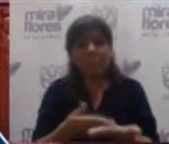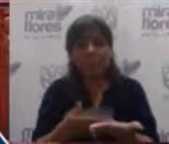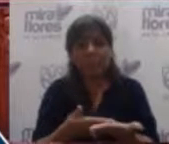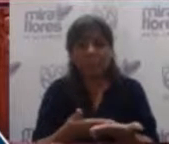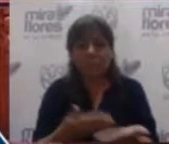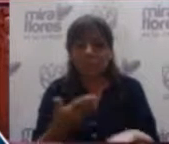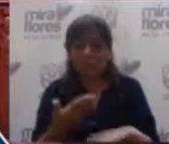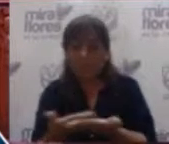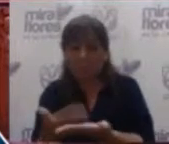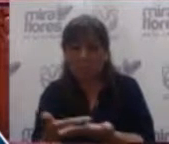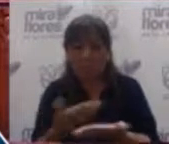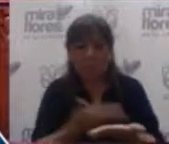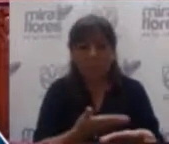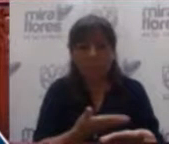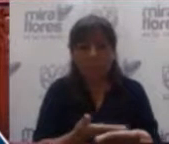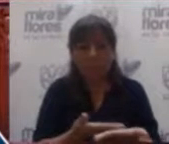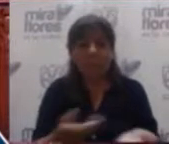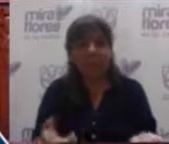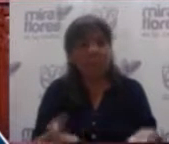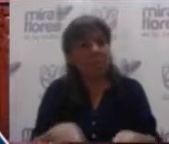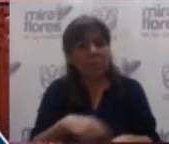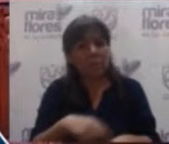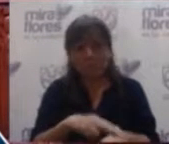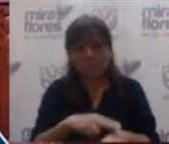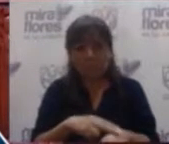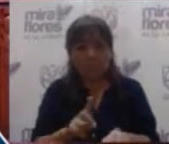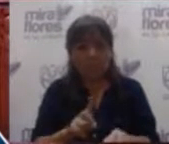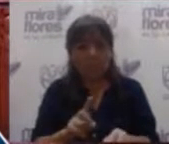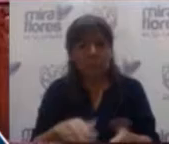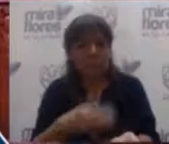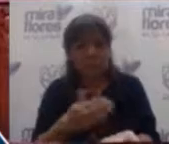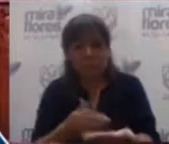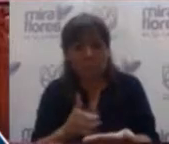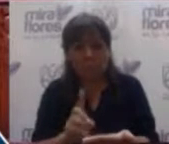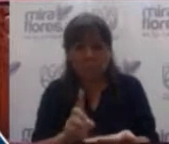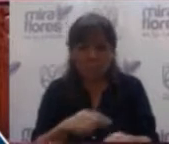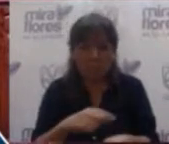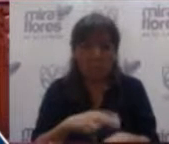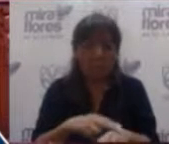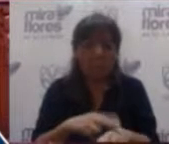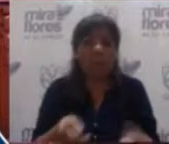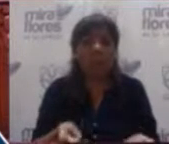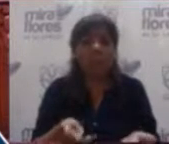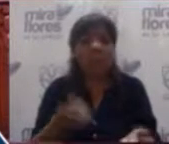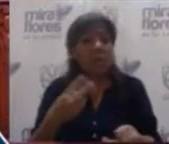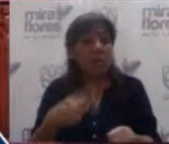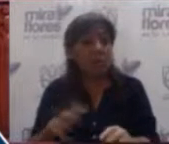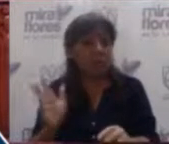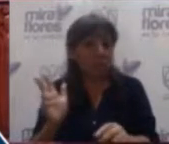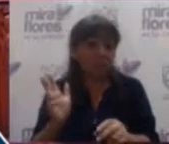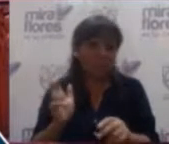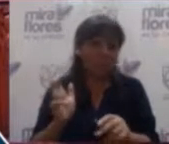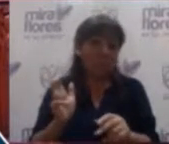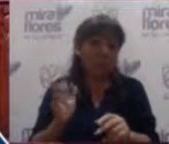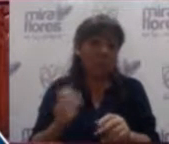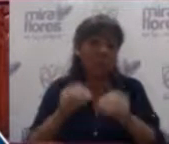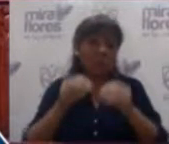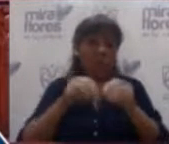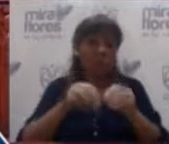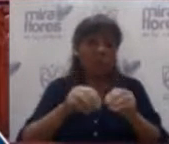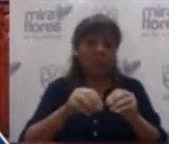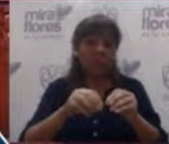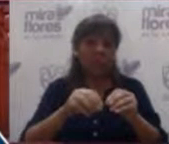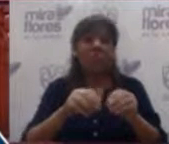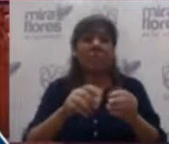audio, no hay ningún problema, y lo que se traduce es lo que aparece o lo que se escucha en el